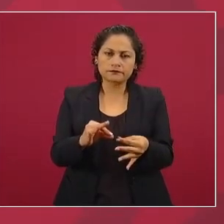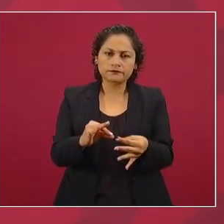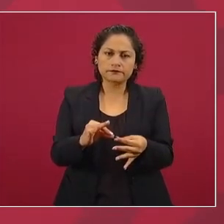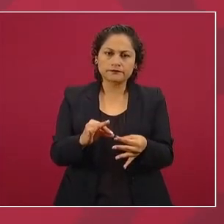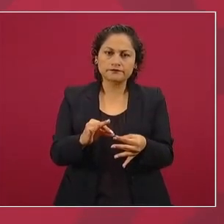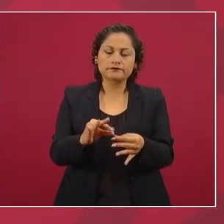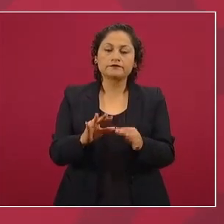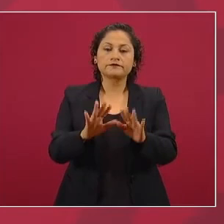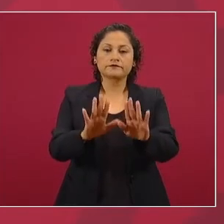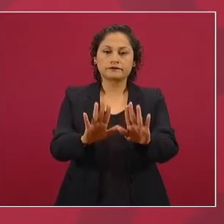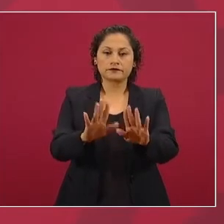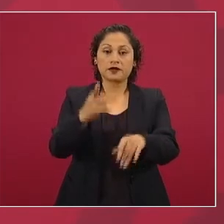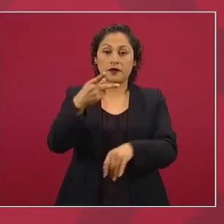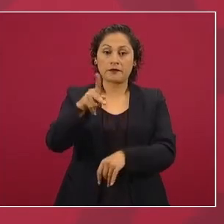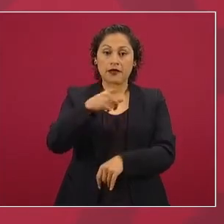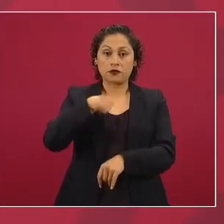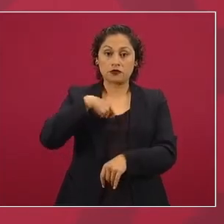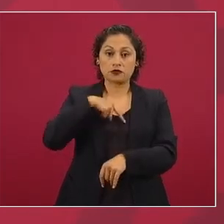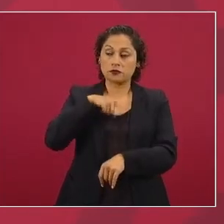sin censura,